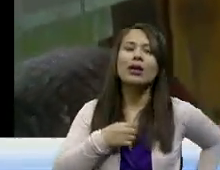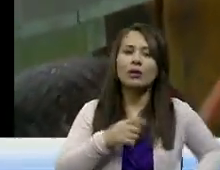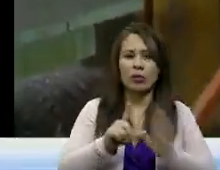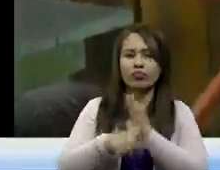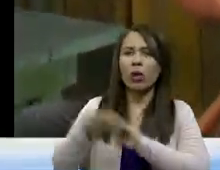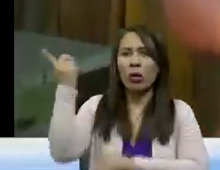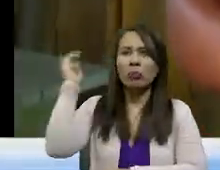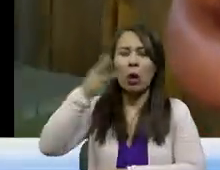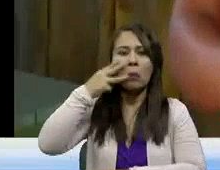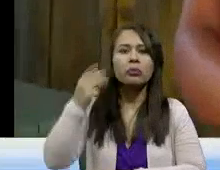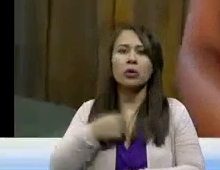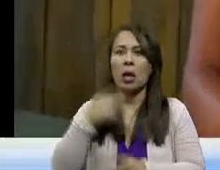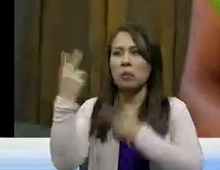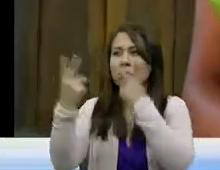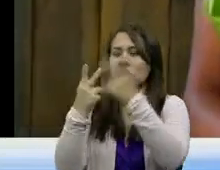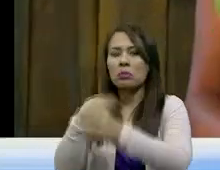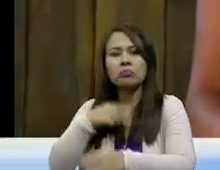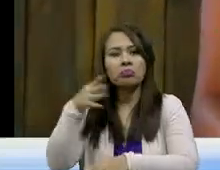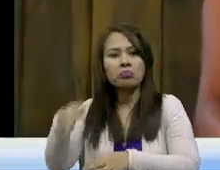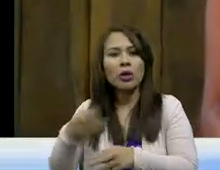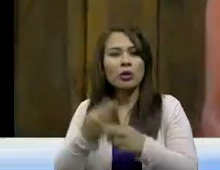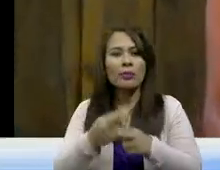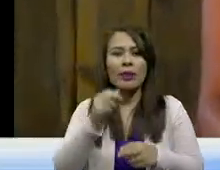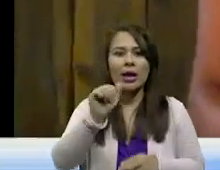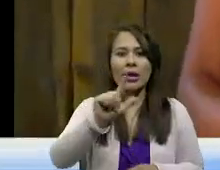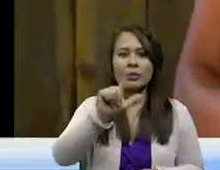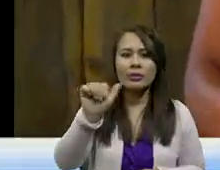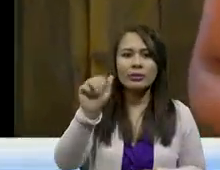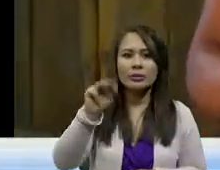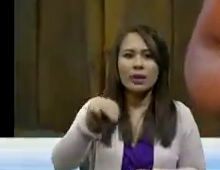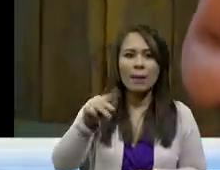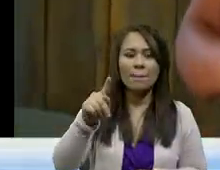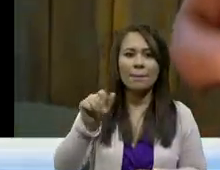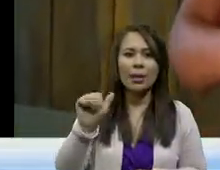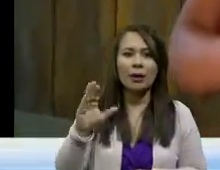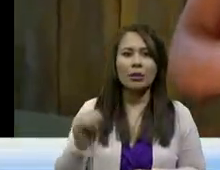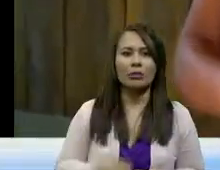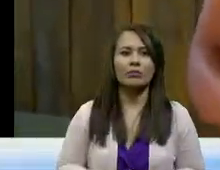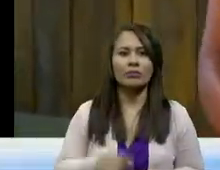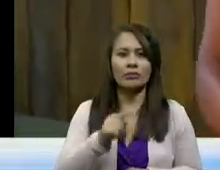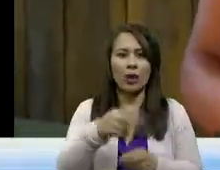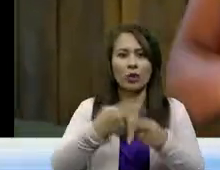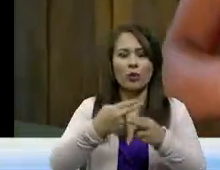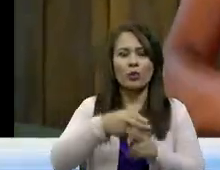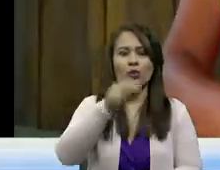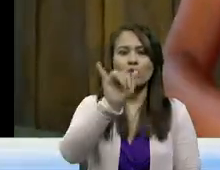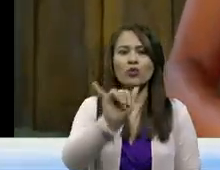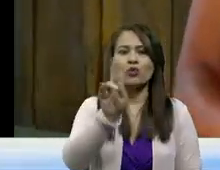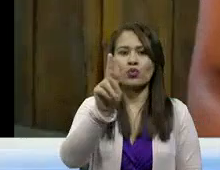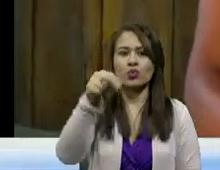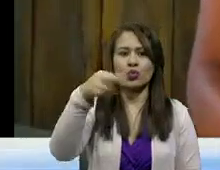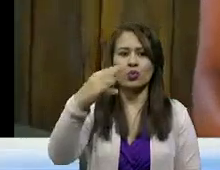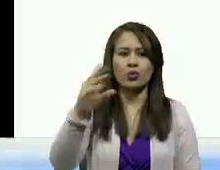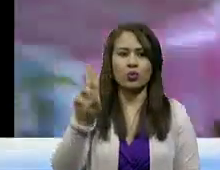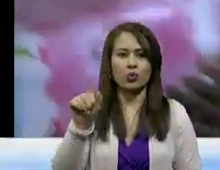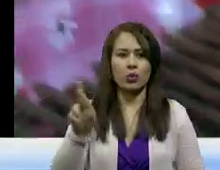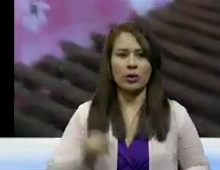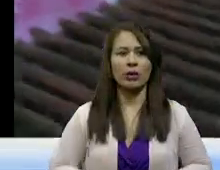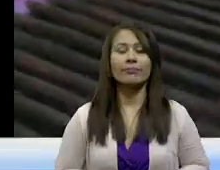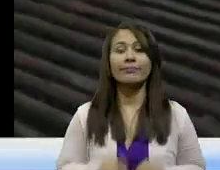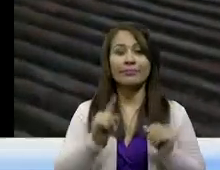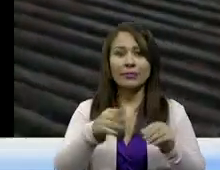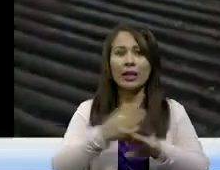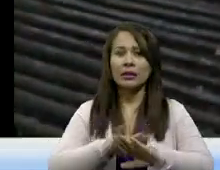una visita a Vinces me lo presentaron como ayampaco, pero termina siendo lo mismo. Nuestro idioma es yuncurac. Yuncurac. Ya tenemos